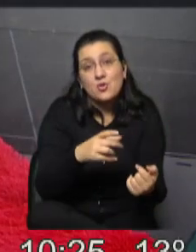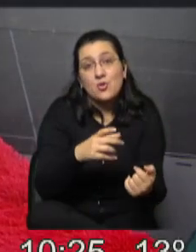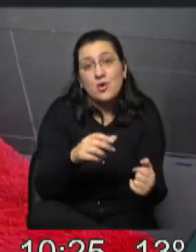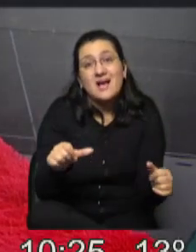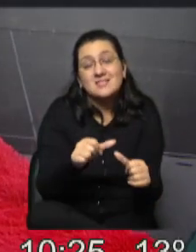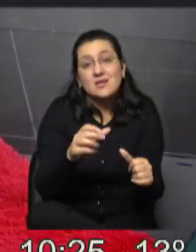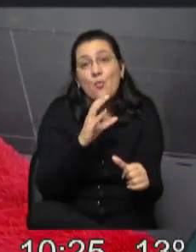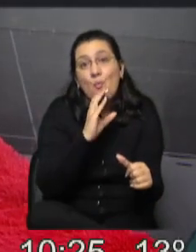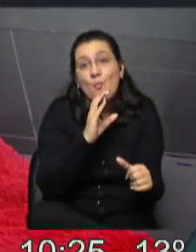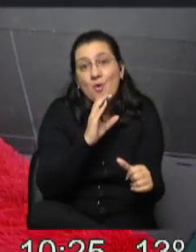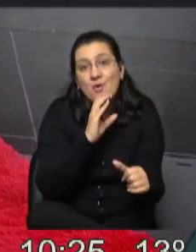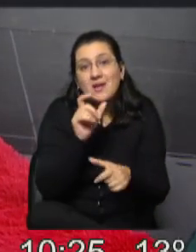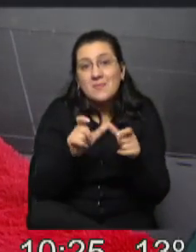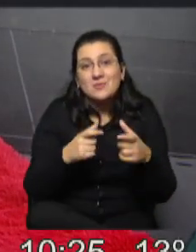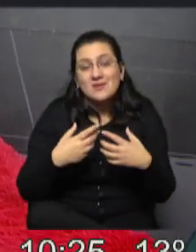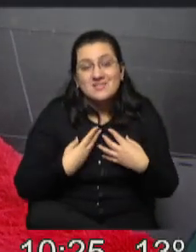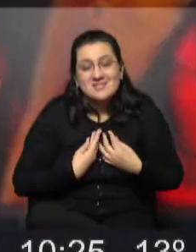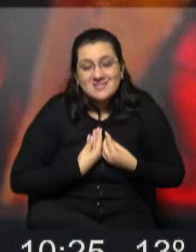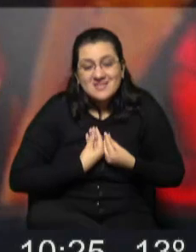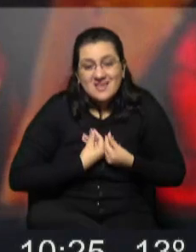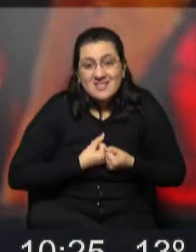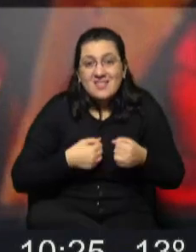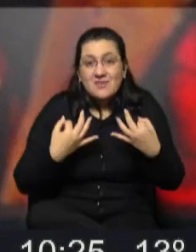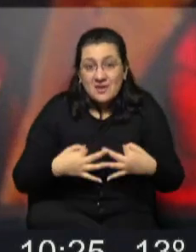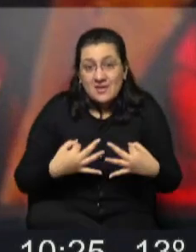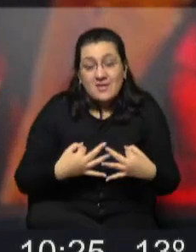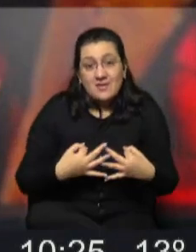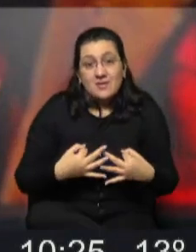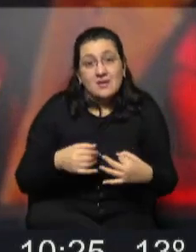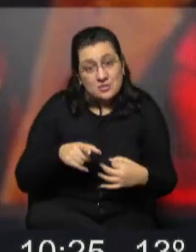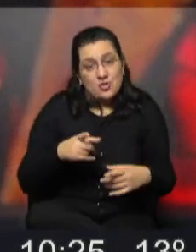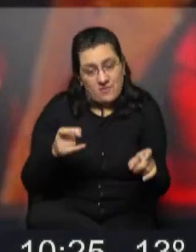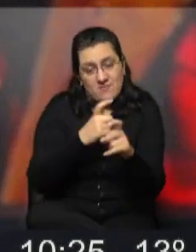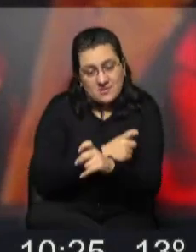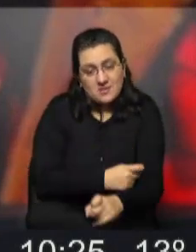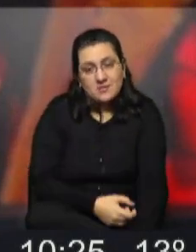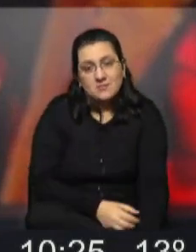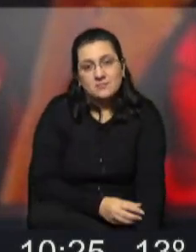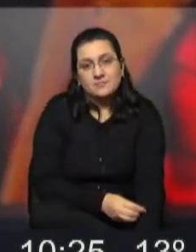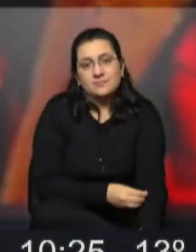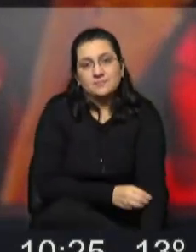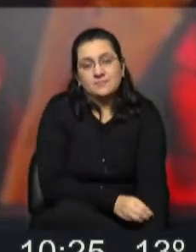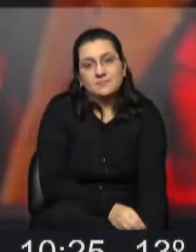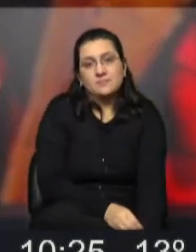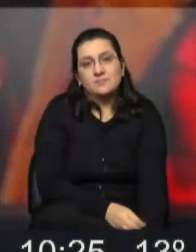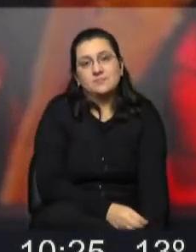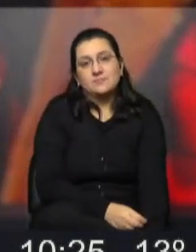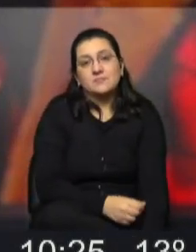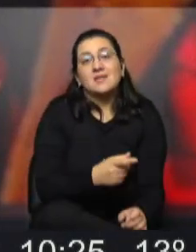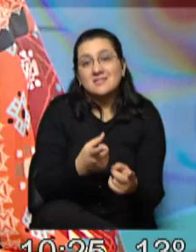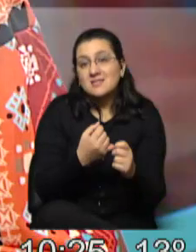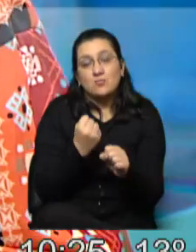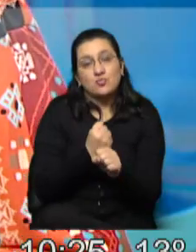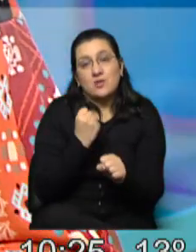Pero hacer que la gente se conmueva con el humor, eso sí, eso hay que... No es difícil, hay que trabajar